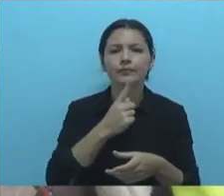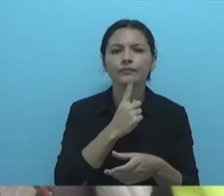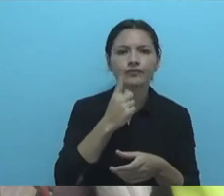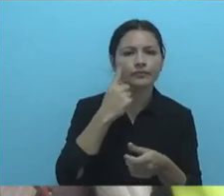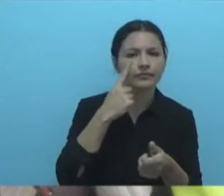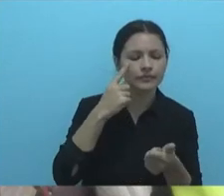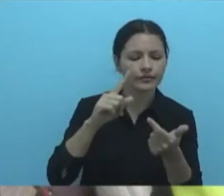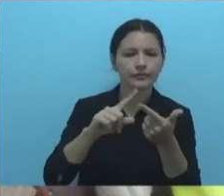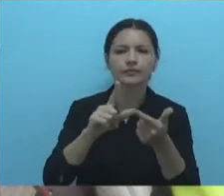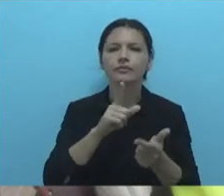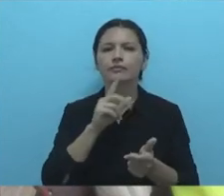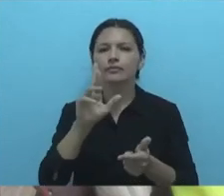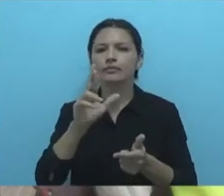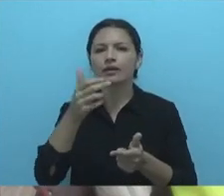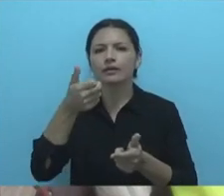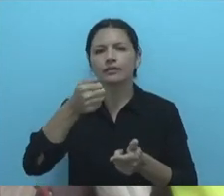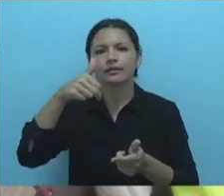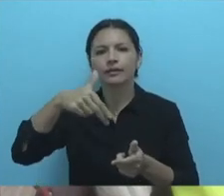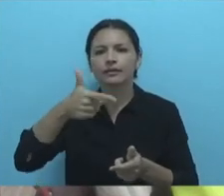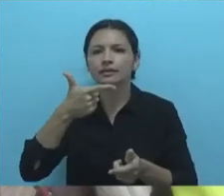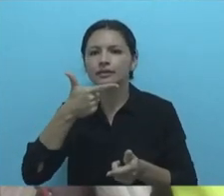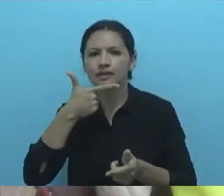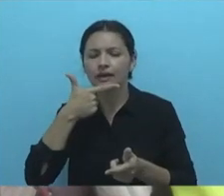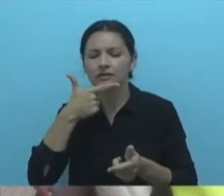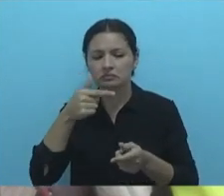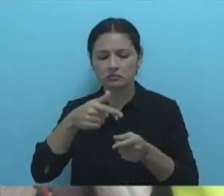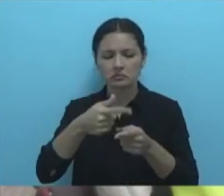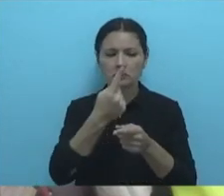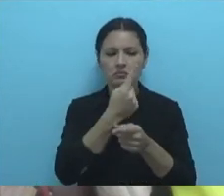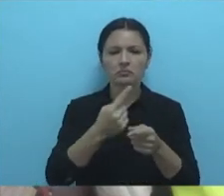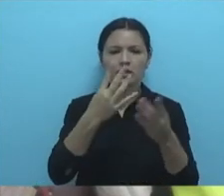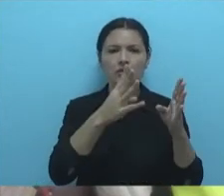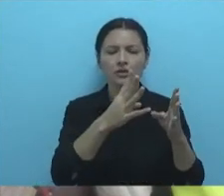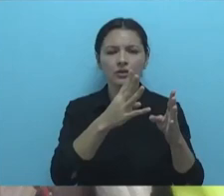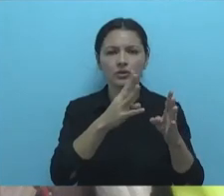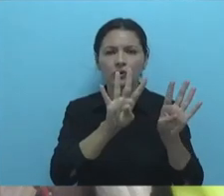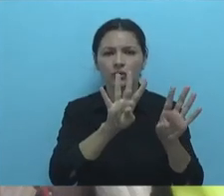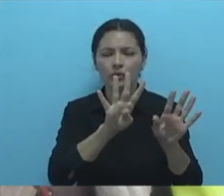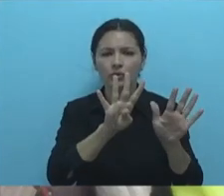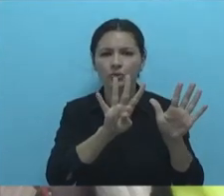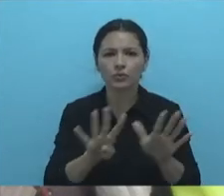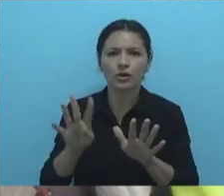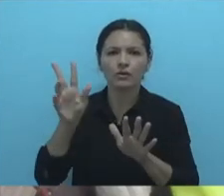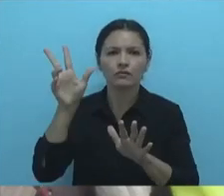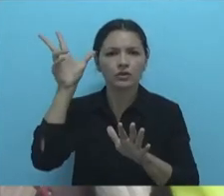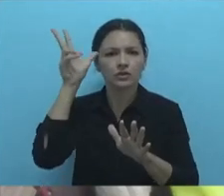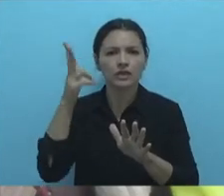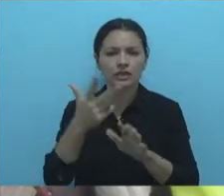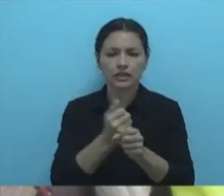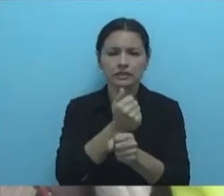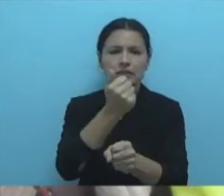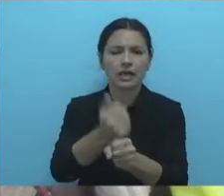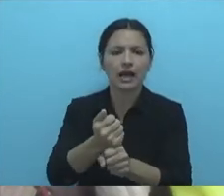año 1983 hasta el año 2010 en que fue derogada